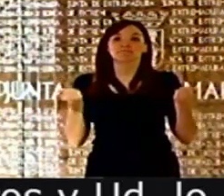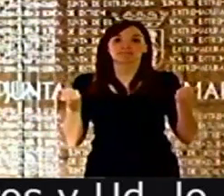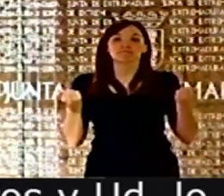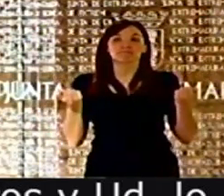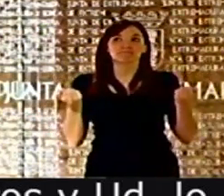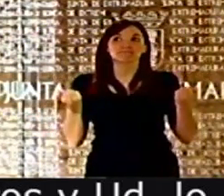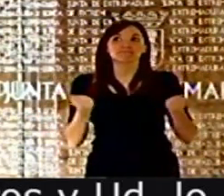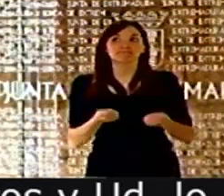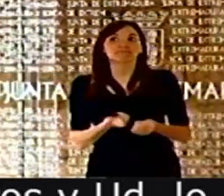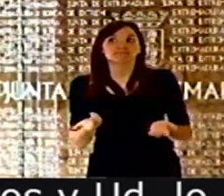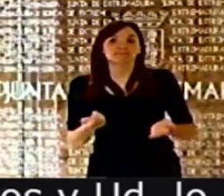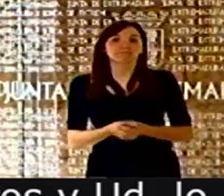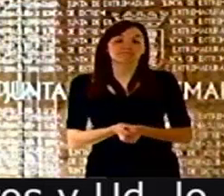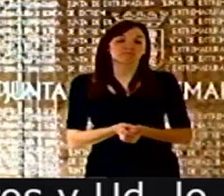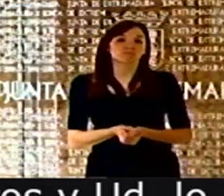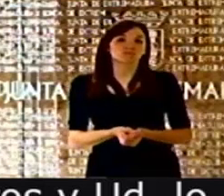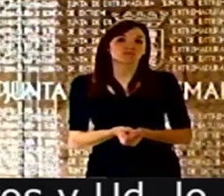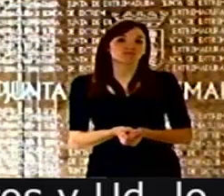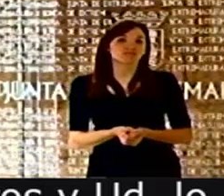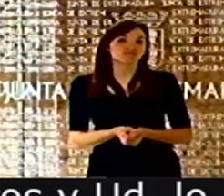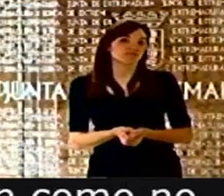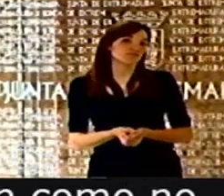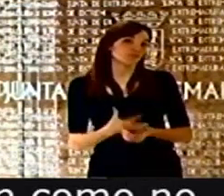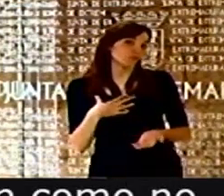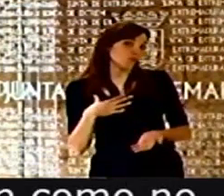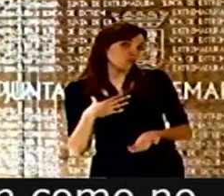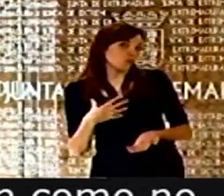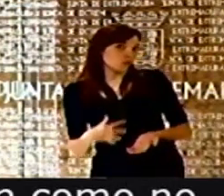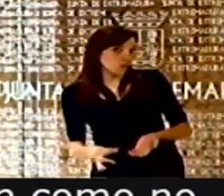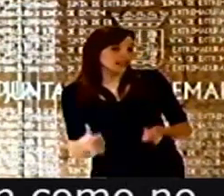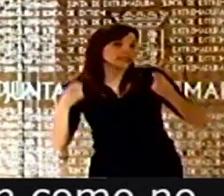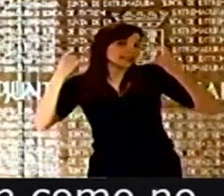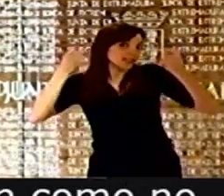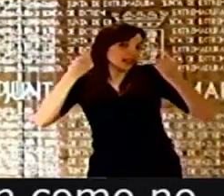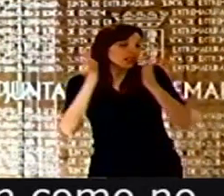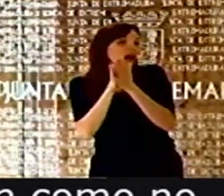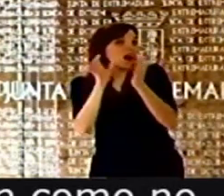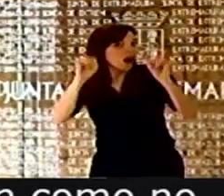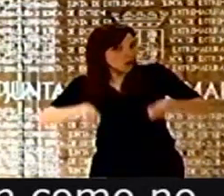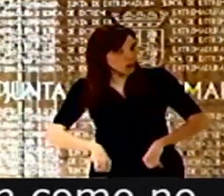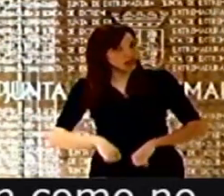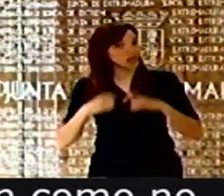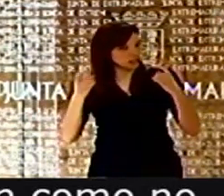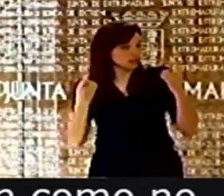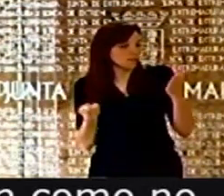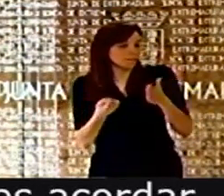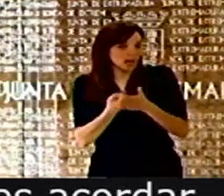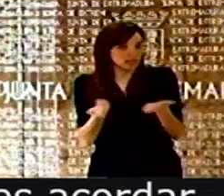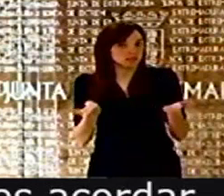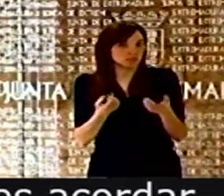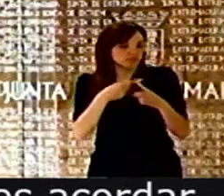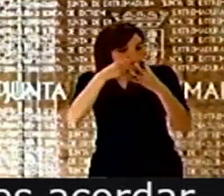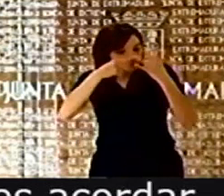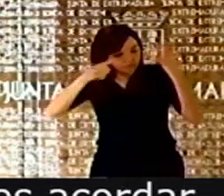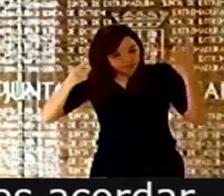pues acordar con ellos el máximo posible de las cuestiones que se pongan sobre la mesa